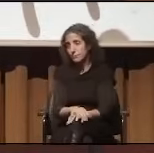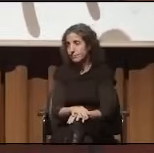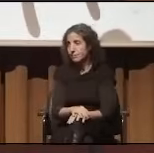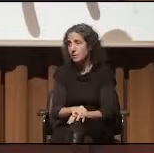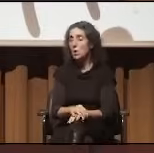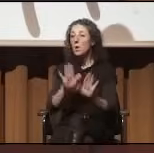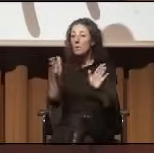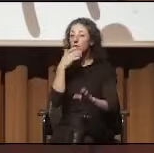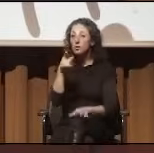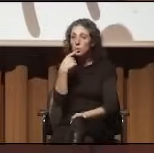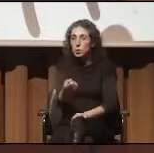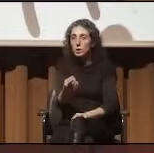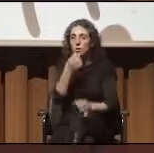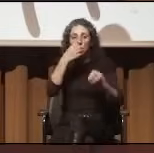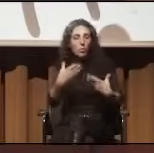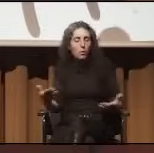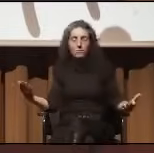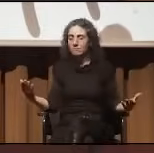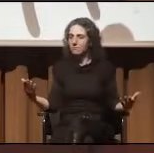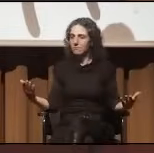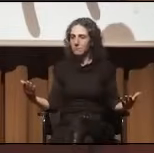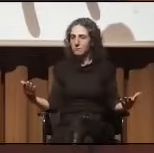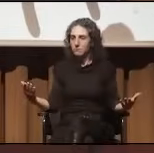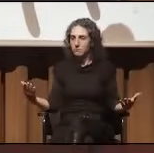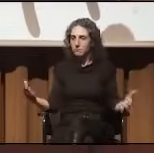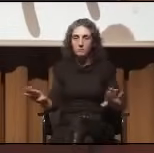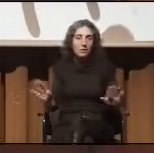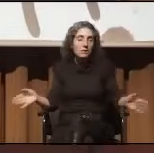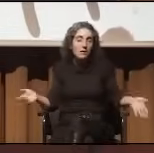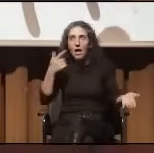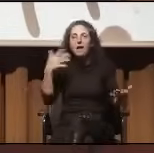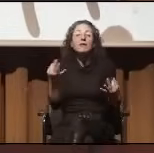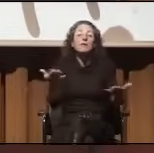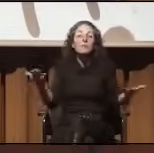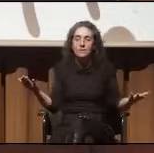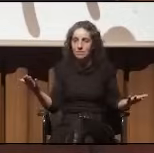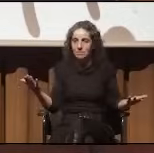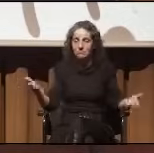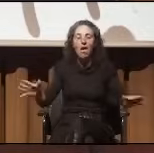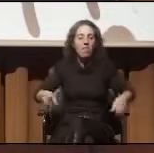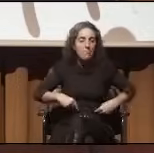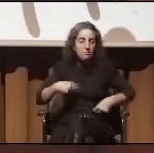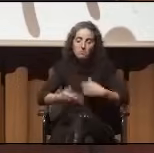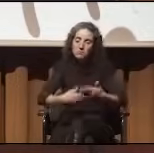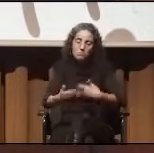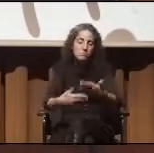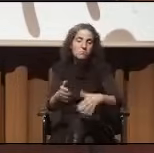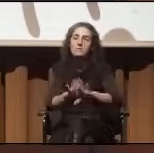tú digas, bueno, estuvo bien hasta aquí, vamos a ver qué hay más, y sueltas, es más fácil. Eso es así.